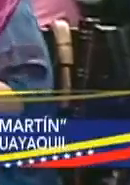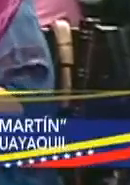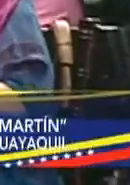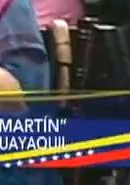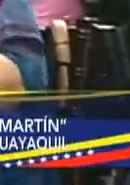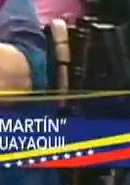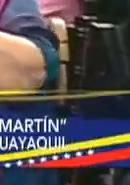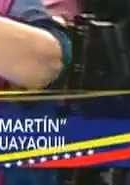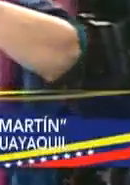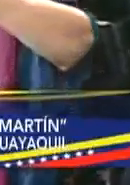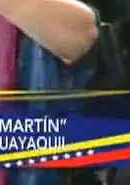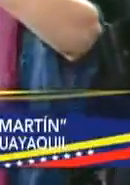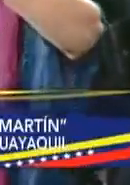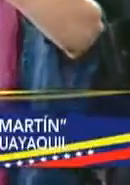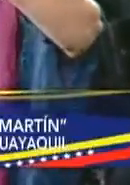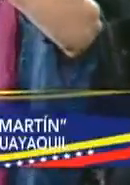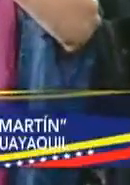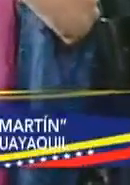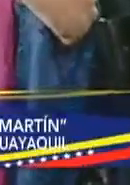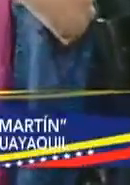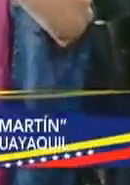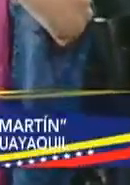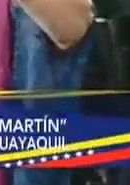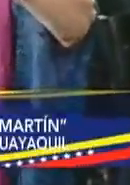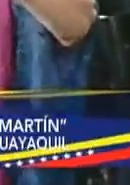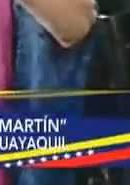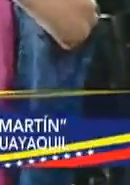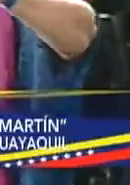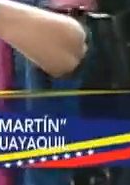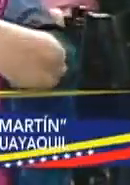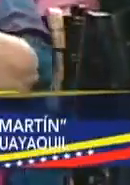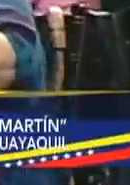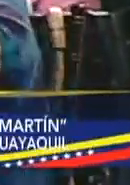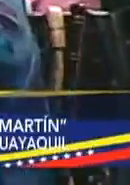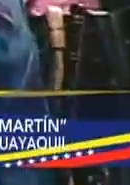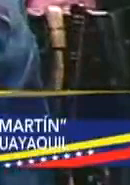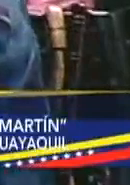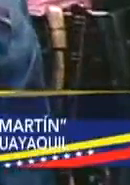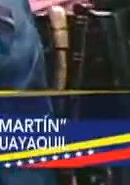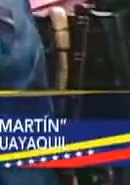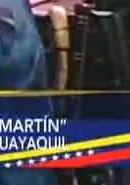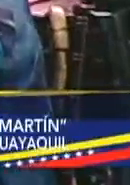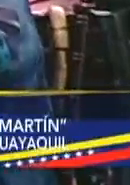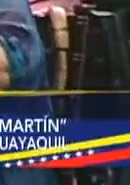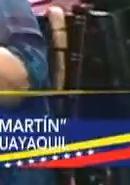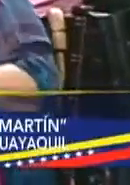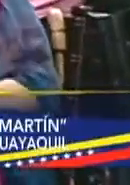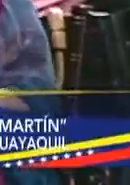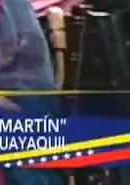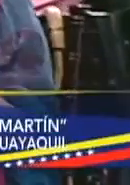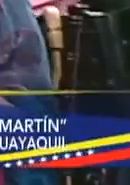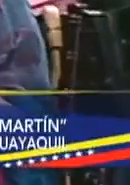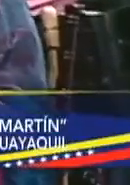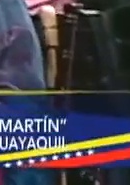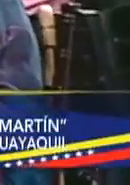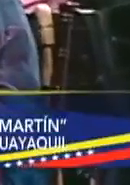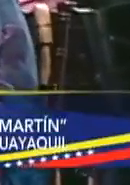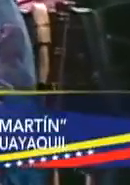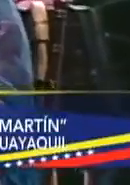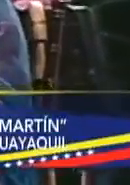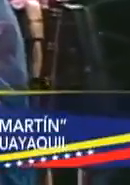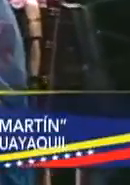Porque no es otro su anhelo que dar es decir lo mejor, un hombre tiene de